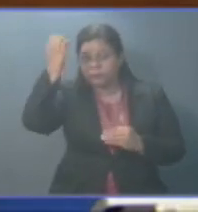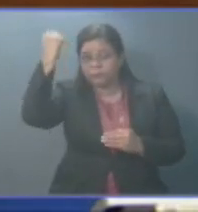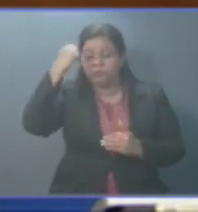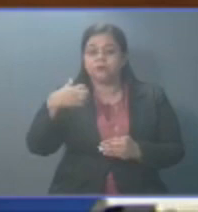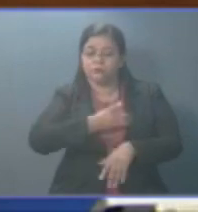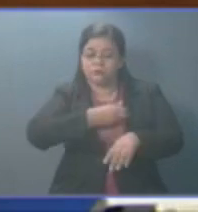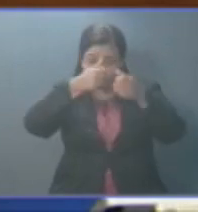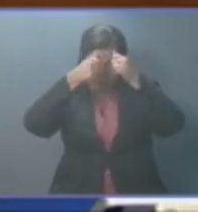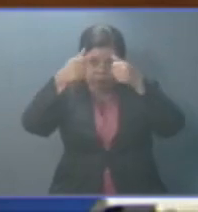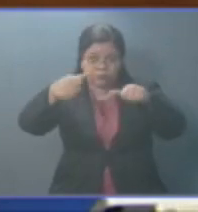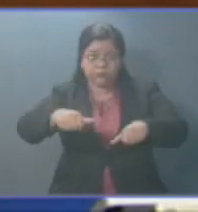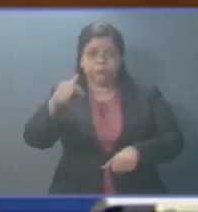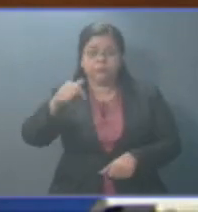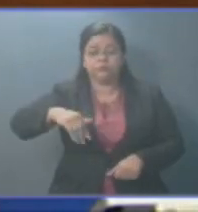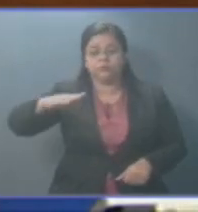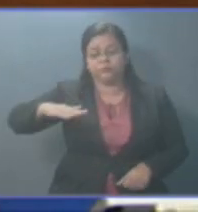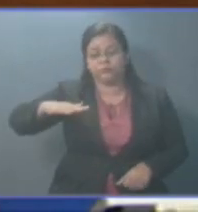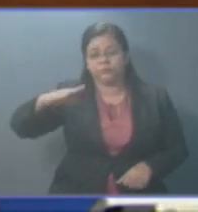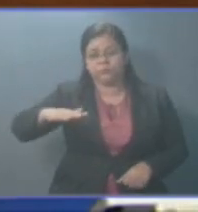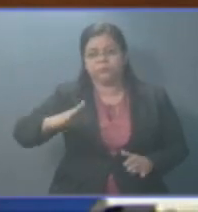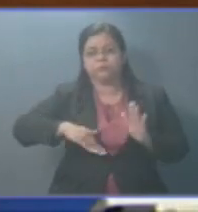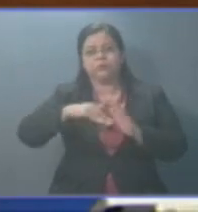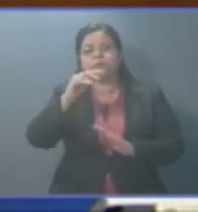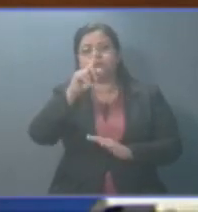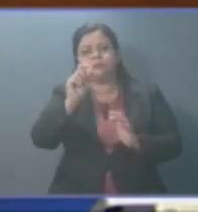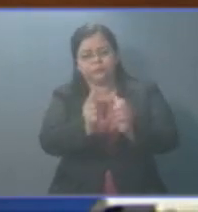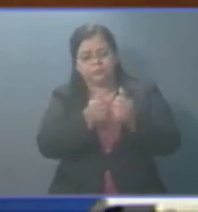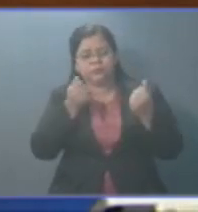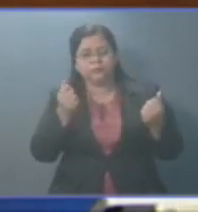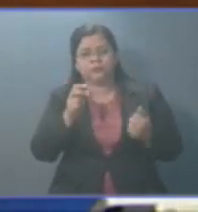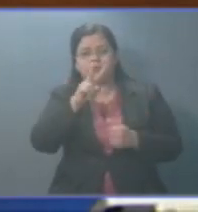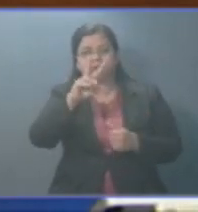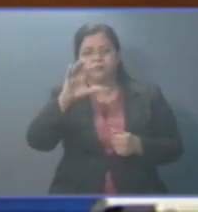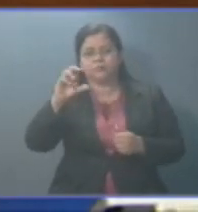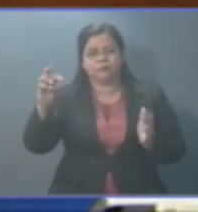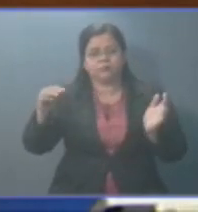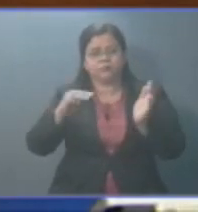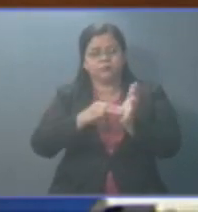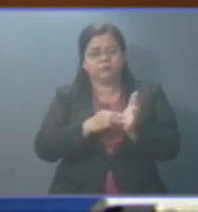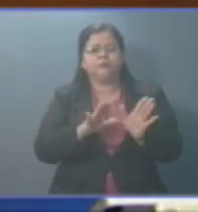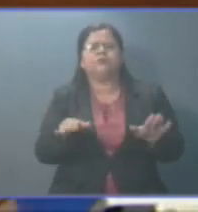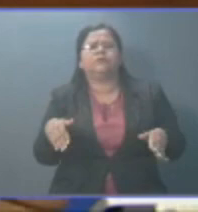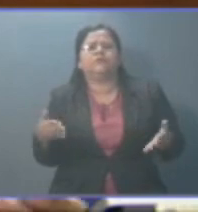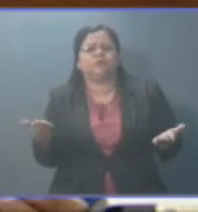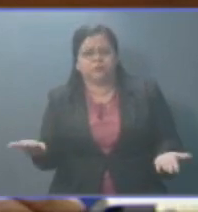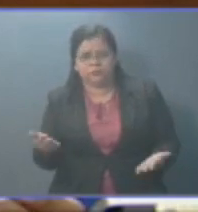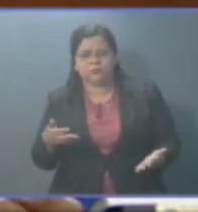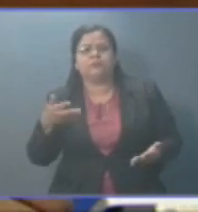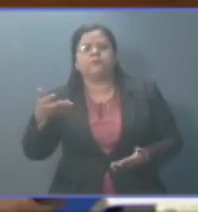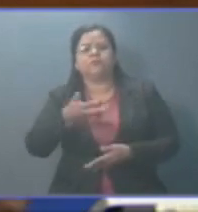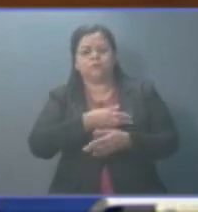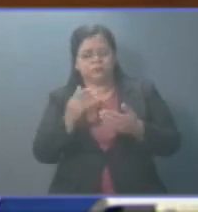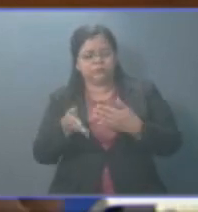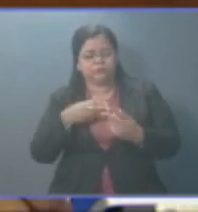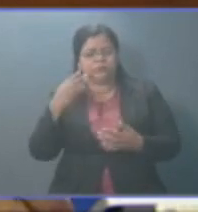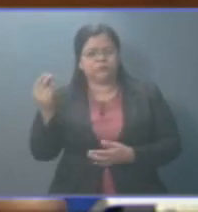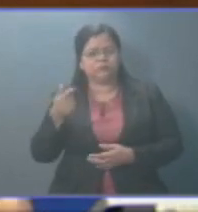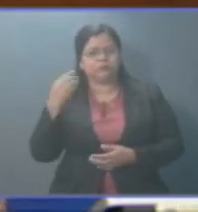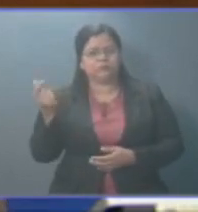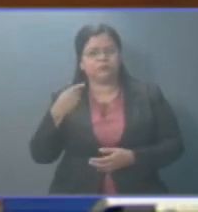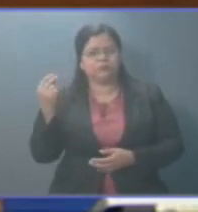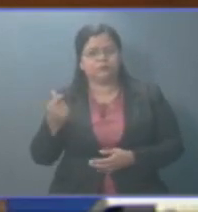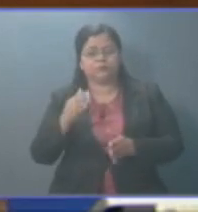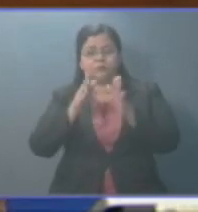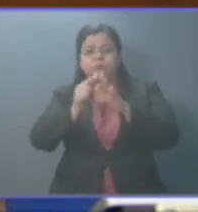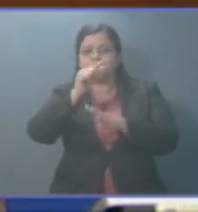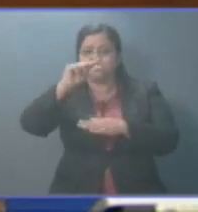aprobación que hemos hecho esta tarde de más de 1.200.000 para poder facilitar que el Instituto